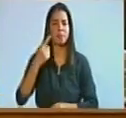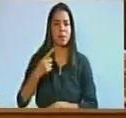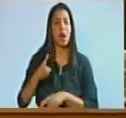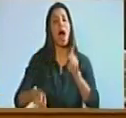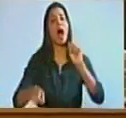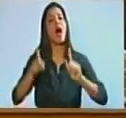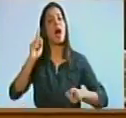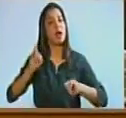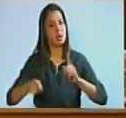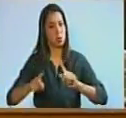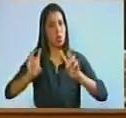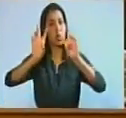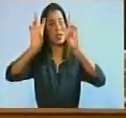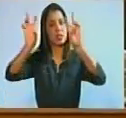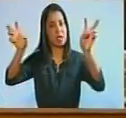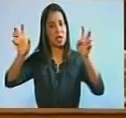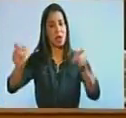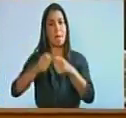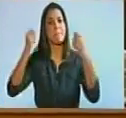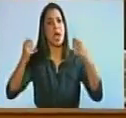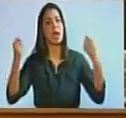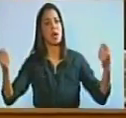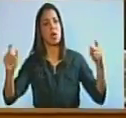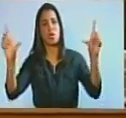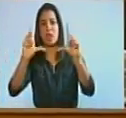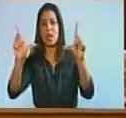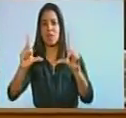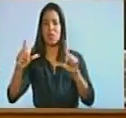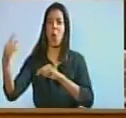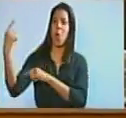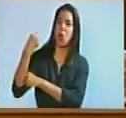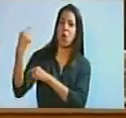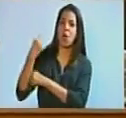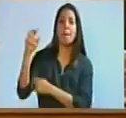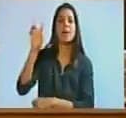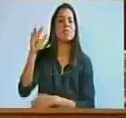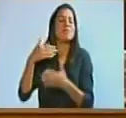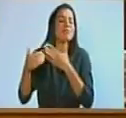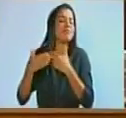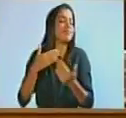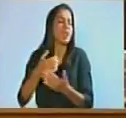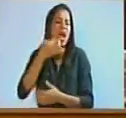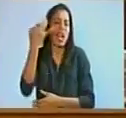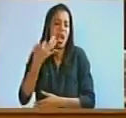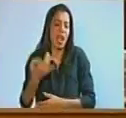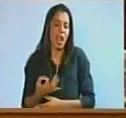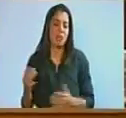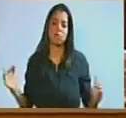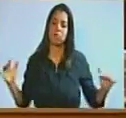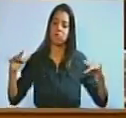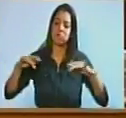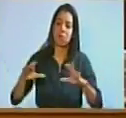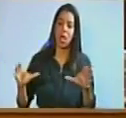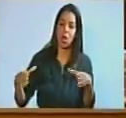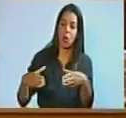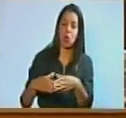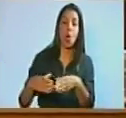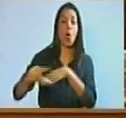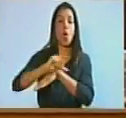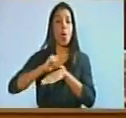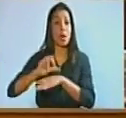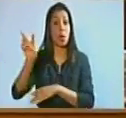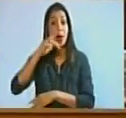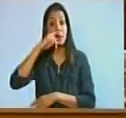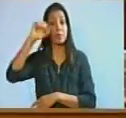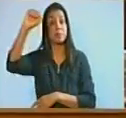algunos titulares de medios internacionales, pero la realidad que se impuso fue una reunión constructiva del gobierno